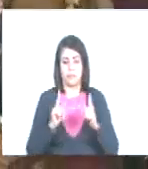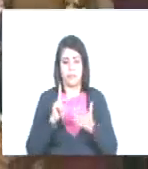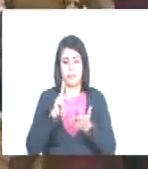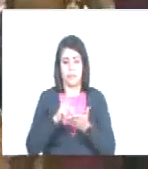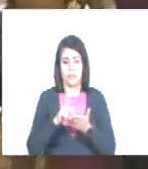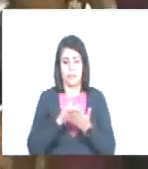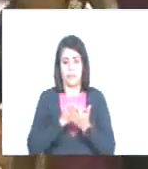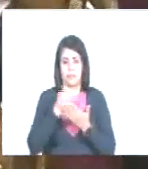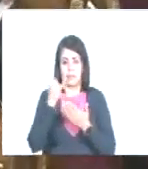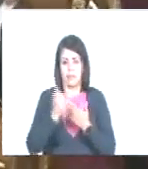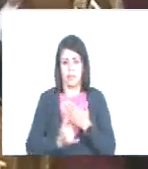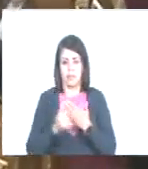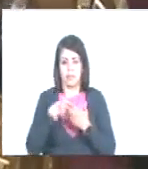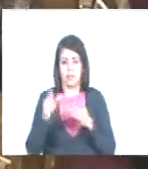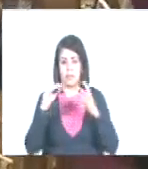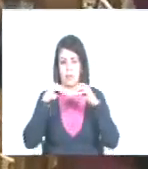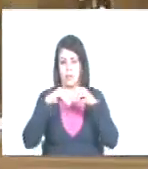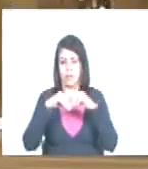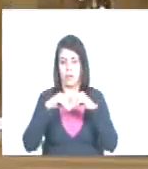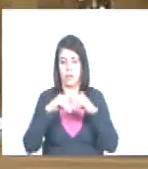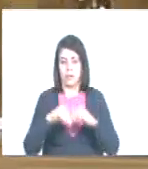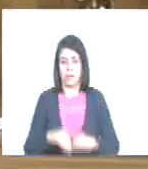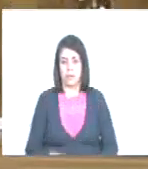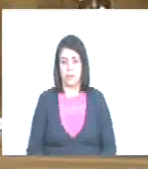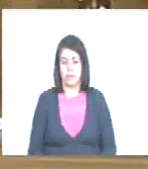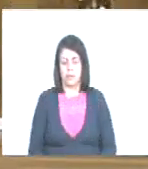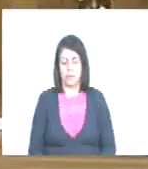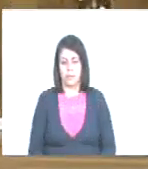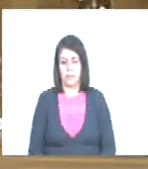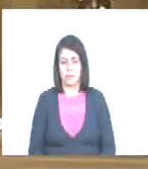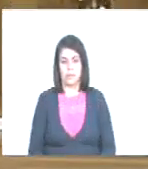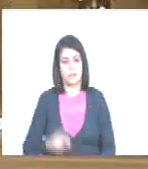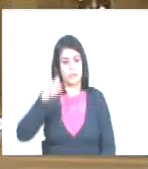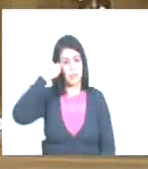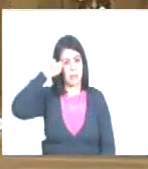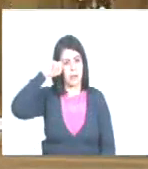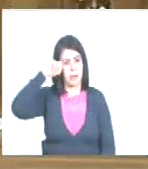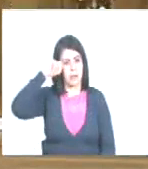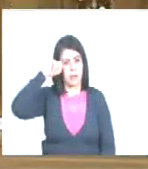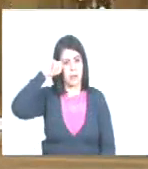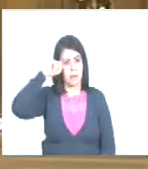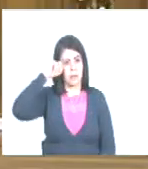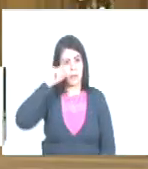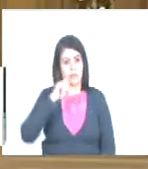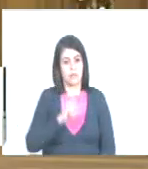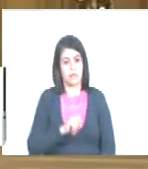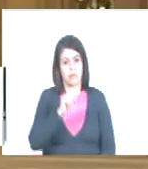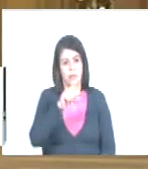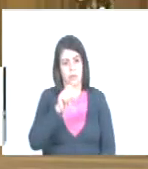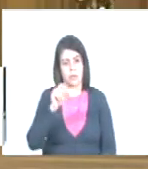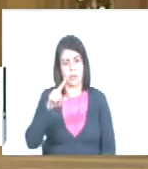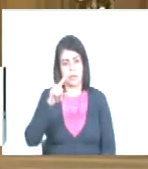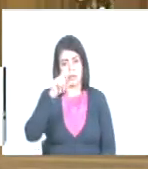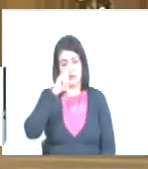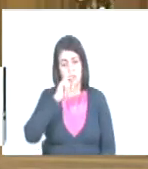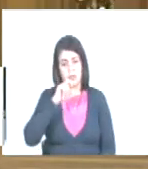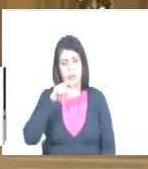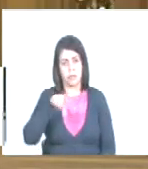este proyecto de acuerdo donde conmemoramos el